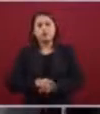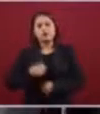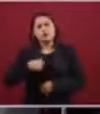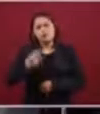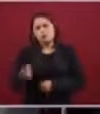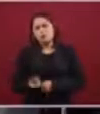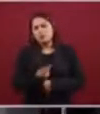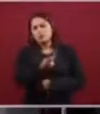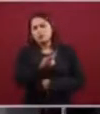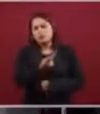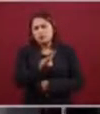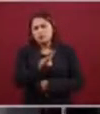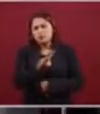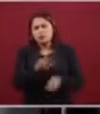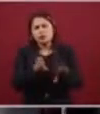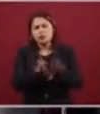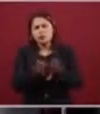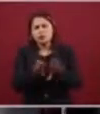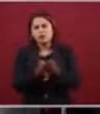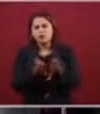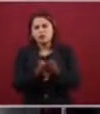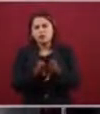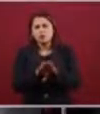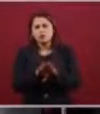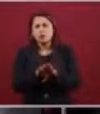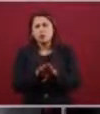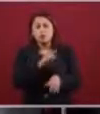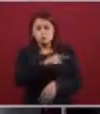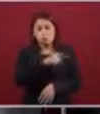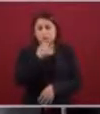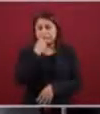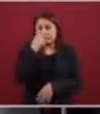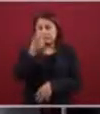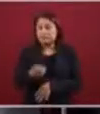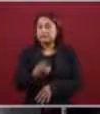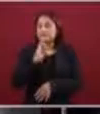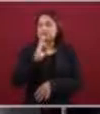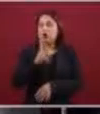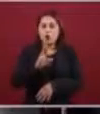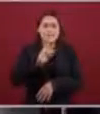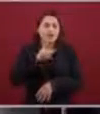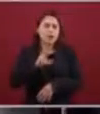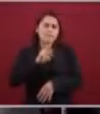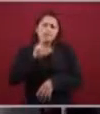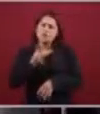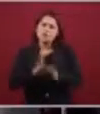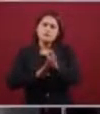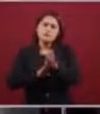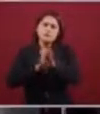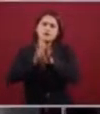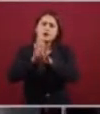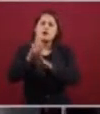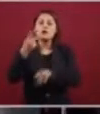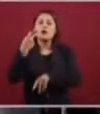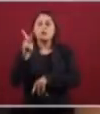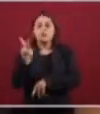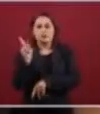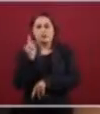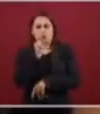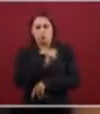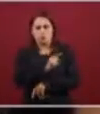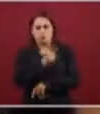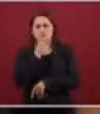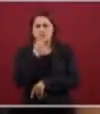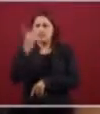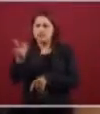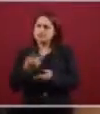esta contradicción de decir que va a haber mejoras en la información cuando pues se está despidiendo personal y se está recortando secciones como